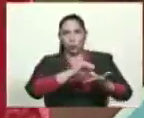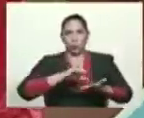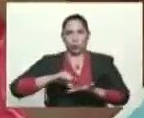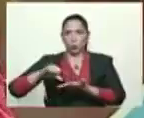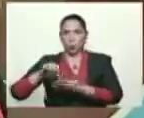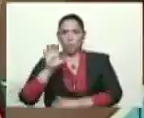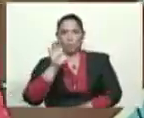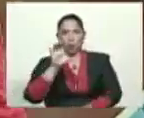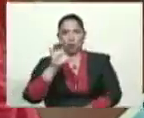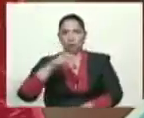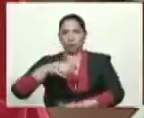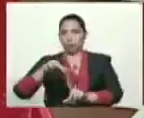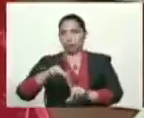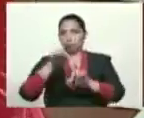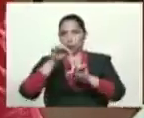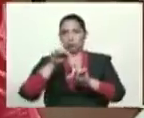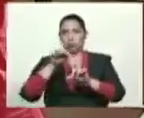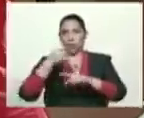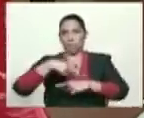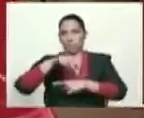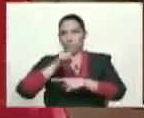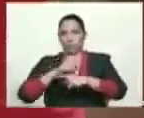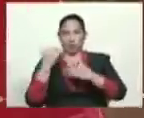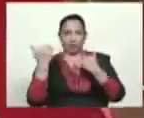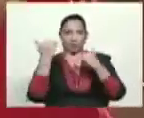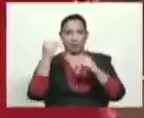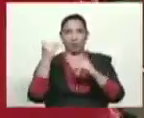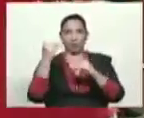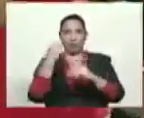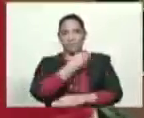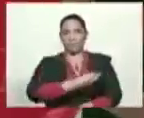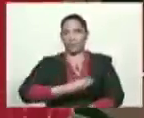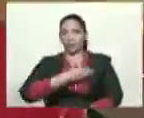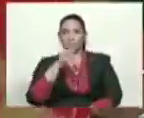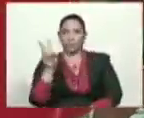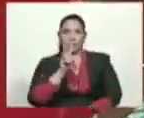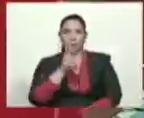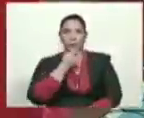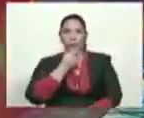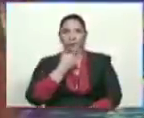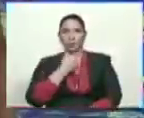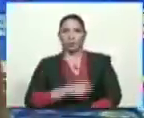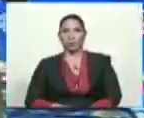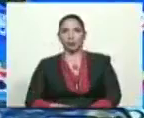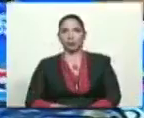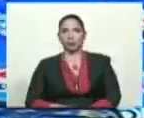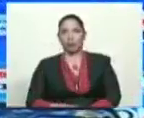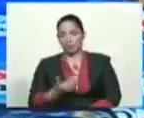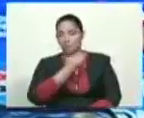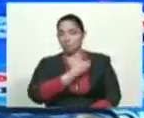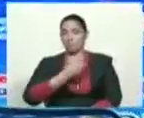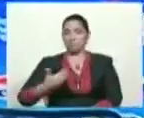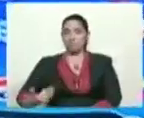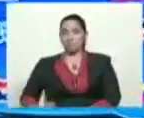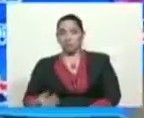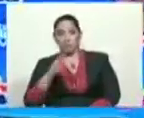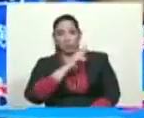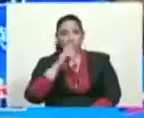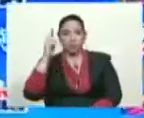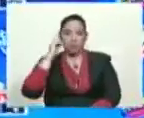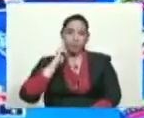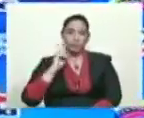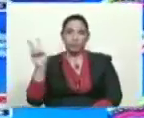priorizadas en esta primera etapa de la misión venezuela bella donde el presidente de la república bolivariana de venezuela